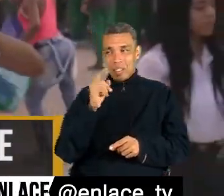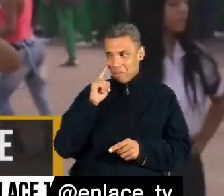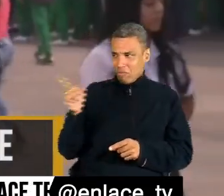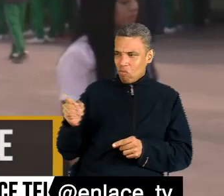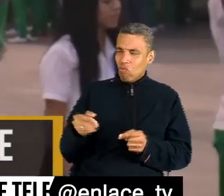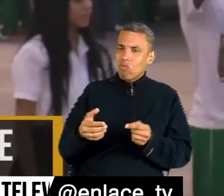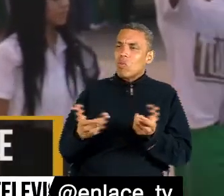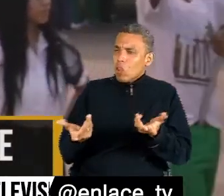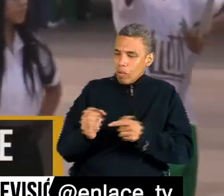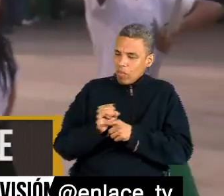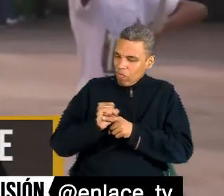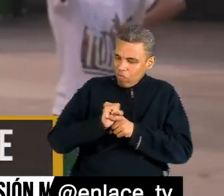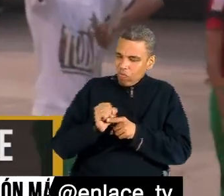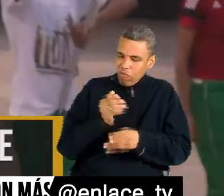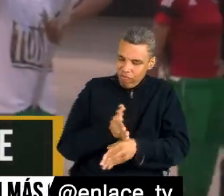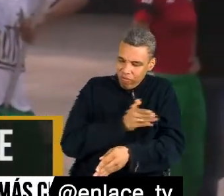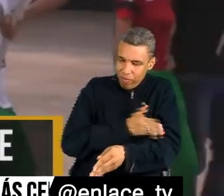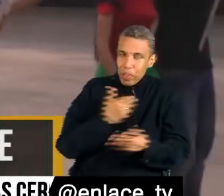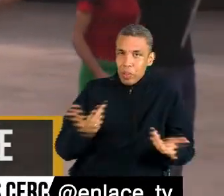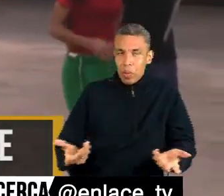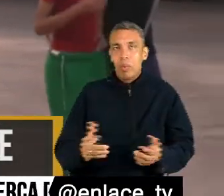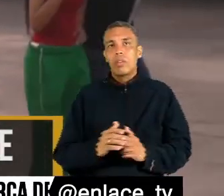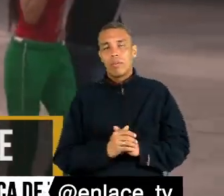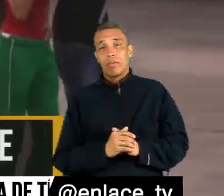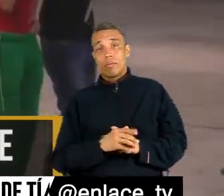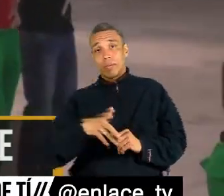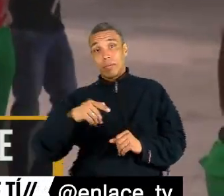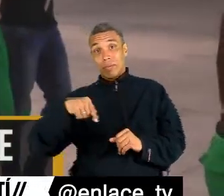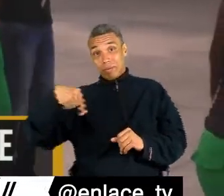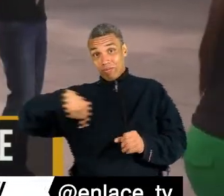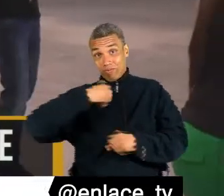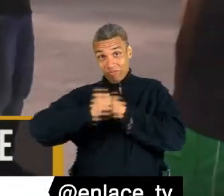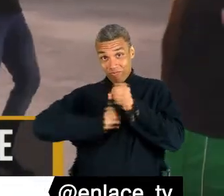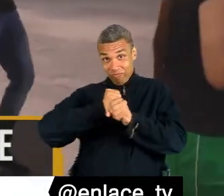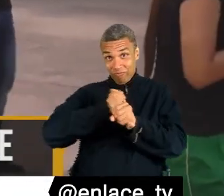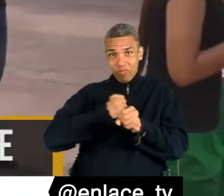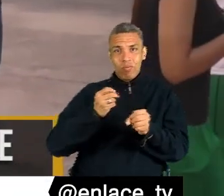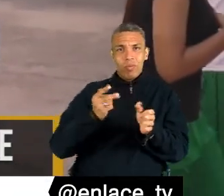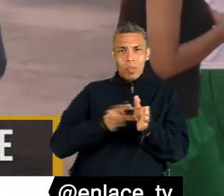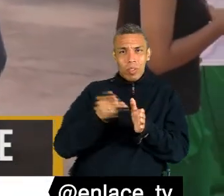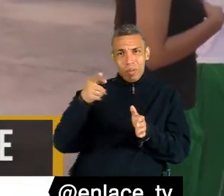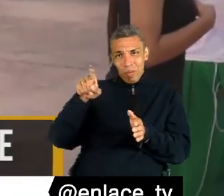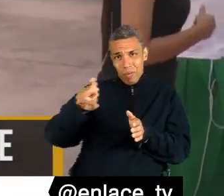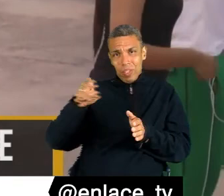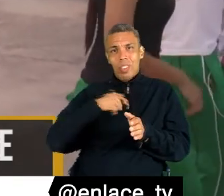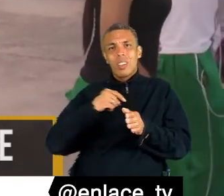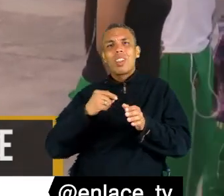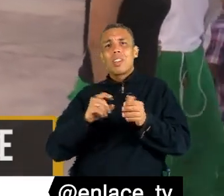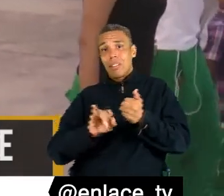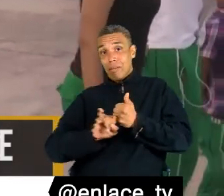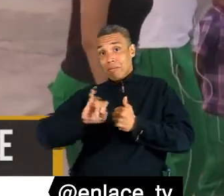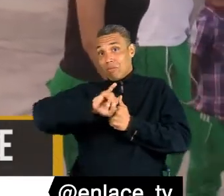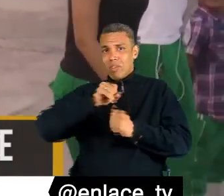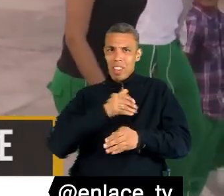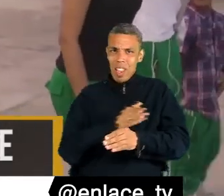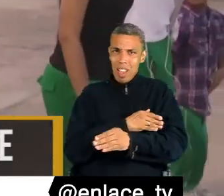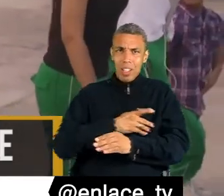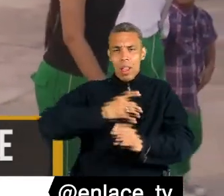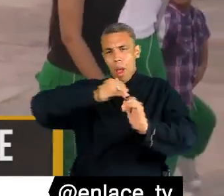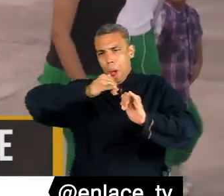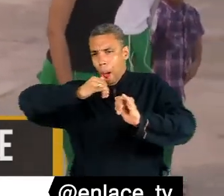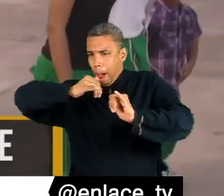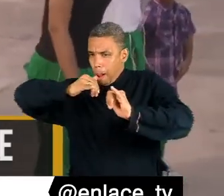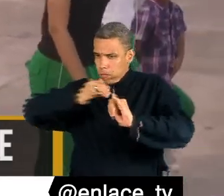Ciudad Barranca Bermeja, el Instituto Técnico Superior Industrial, está preparando para Barranca Bermeja sus mejores melodías, su mejor